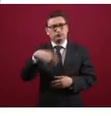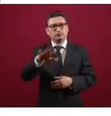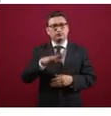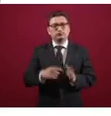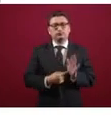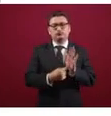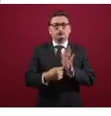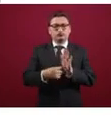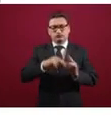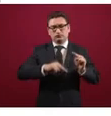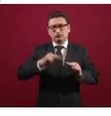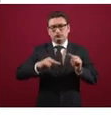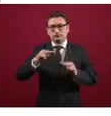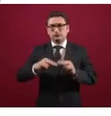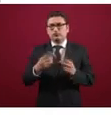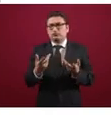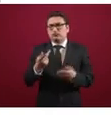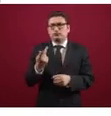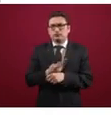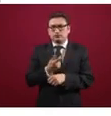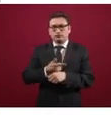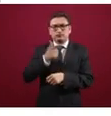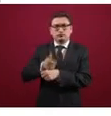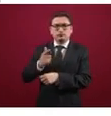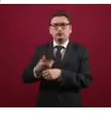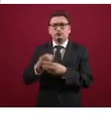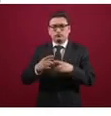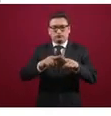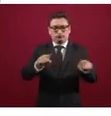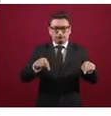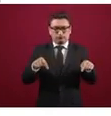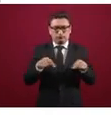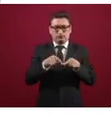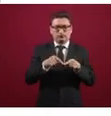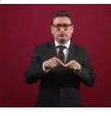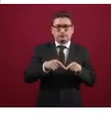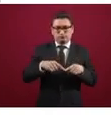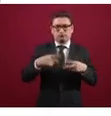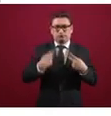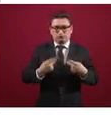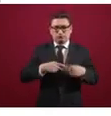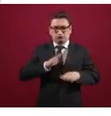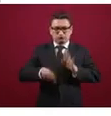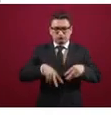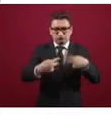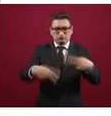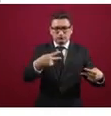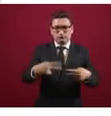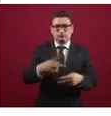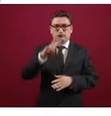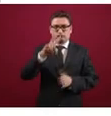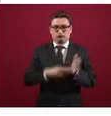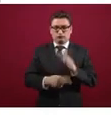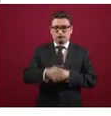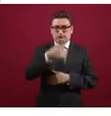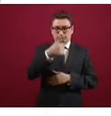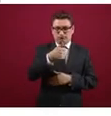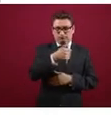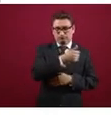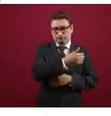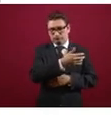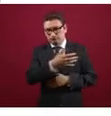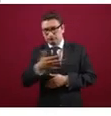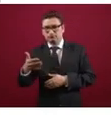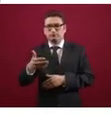tenemos de fosas clandestinas desde finales de 2006 a la fecha como